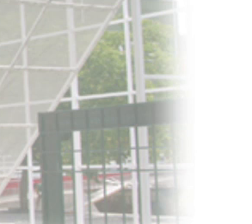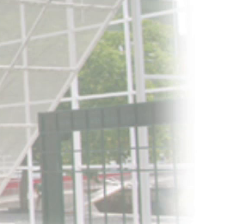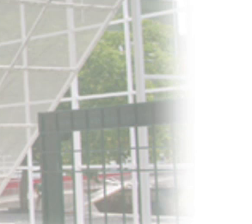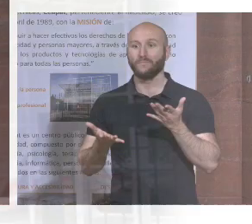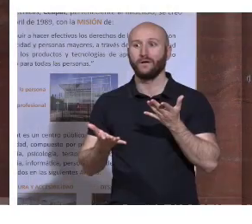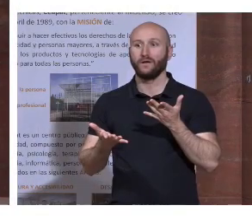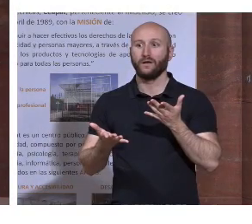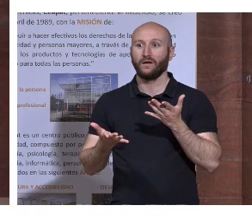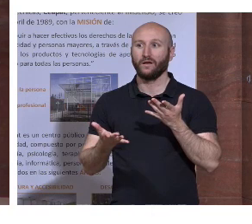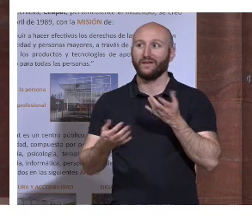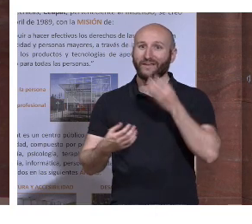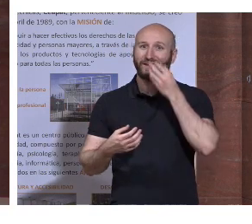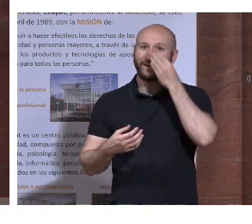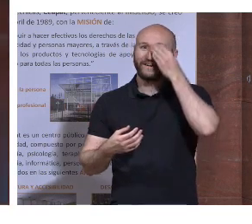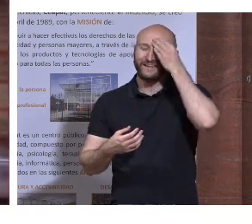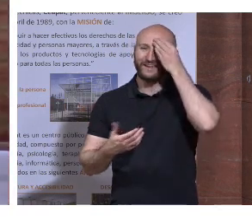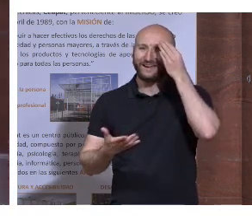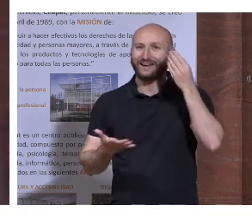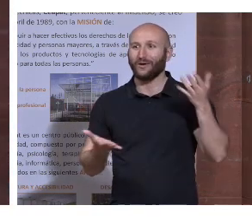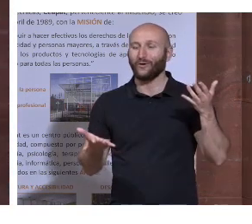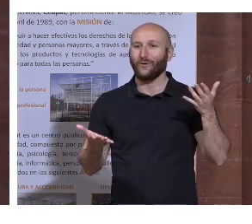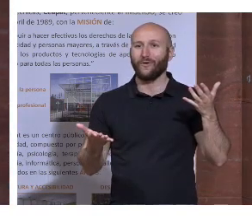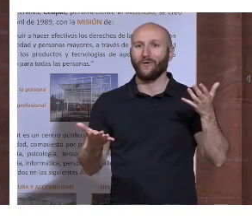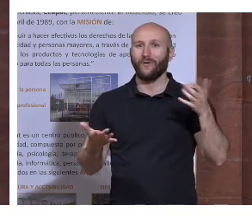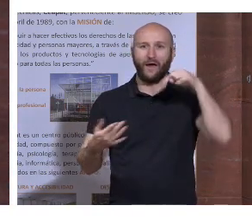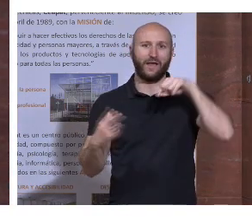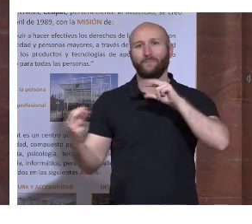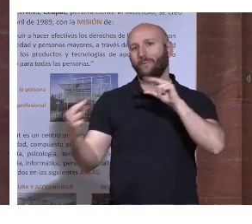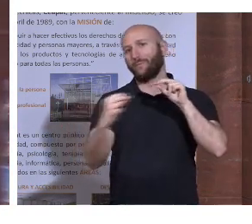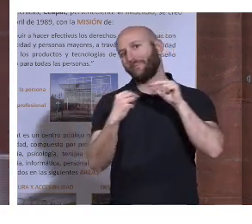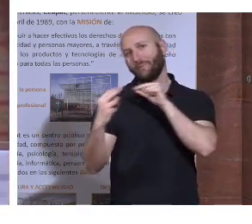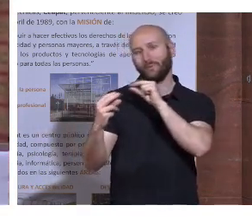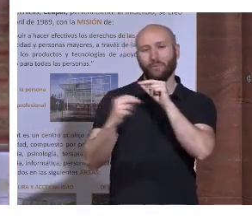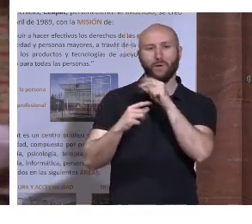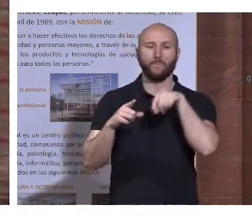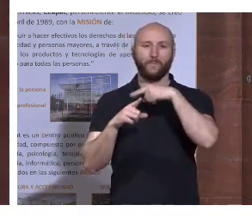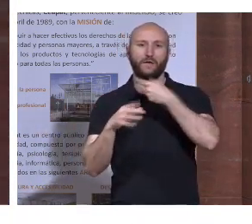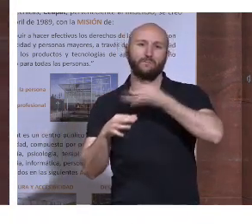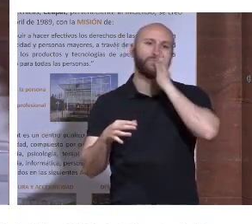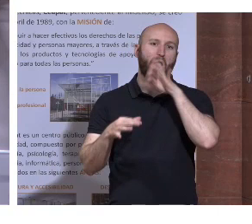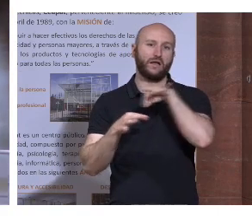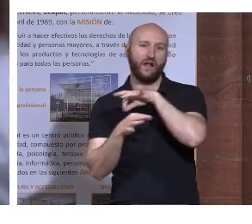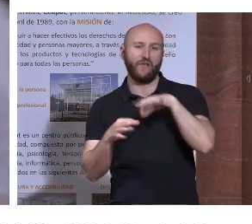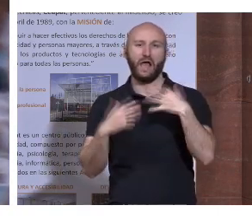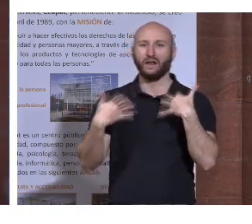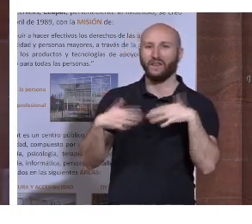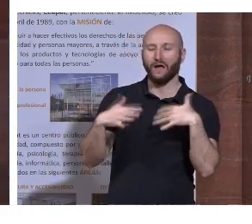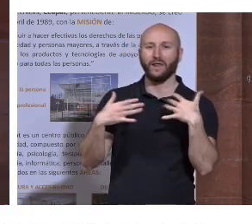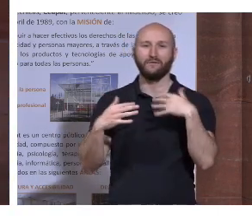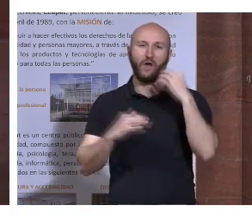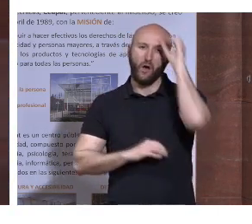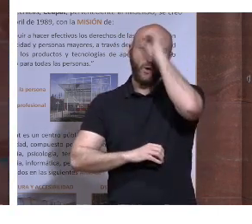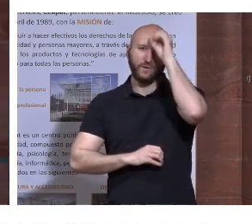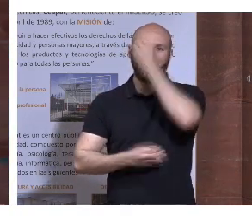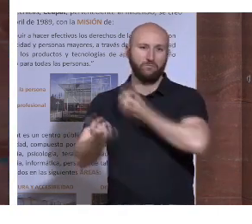si les parece, aunque yo creo que nos quedaríamos todos charlando y tomando este café tan agradable y intercambiando